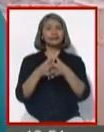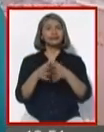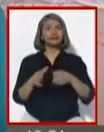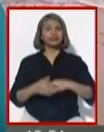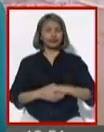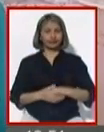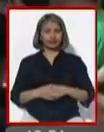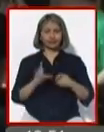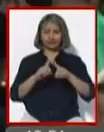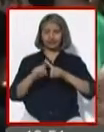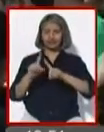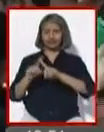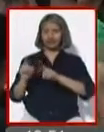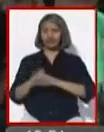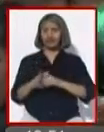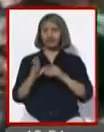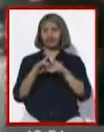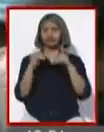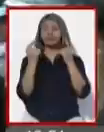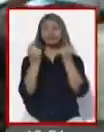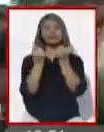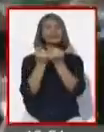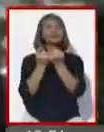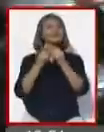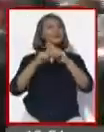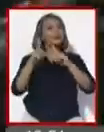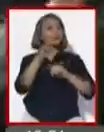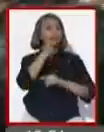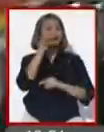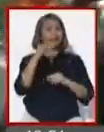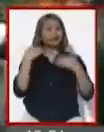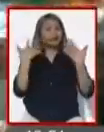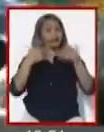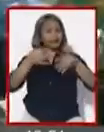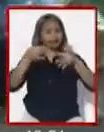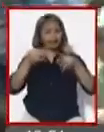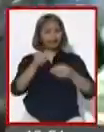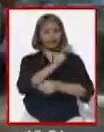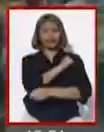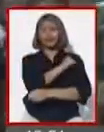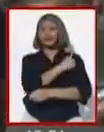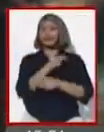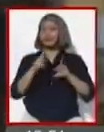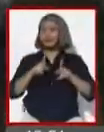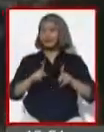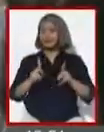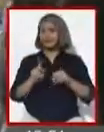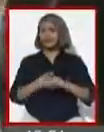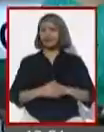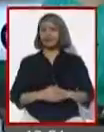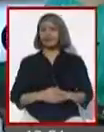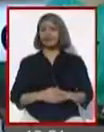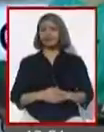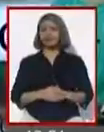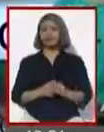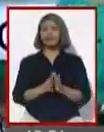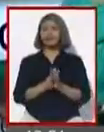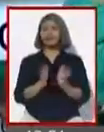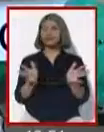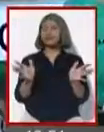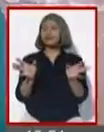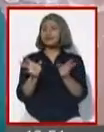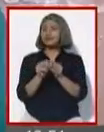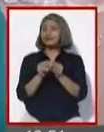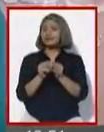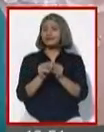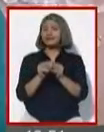a diferentes departamentos. Pero la huelga de hambre sí está confirmada, autorizada por el ampliado